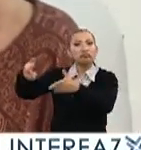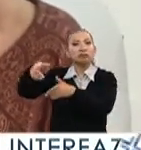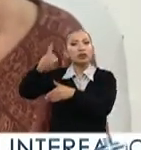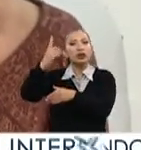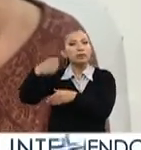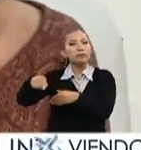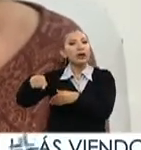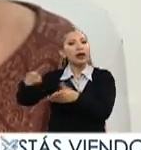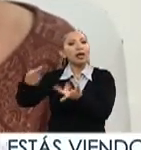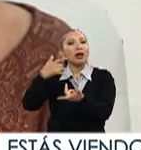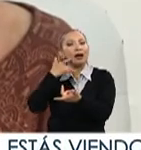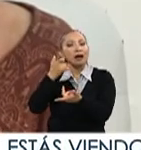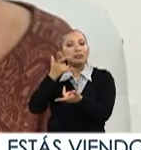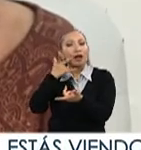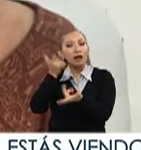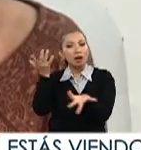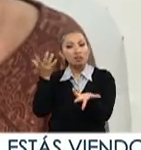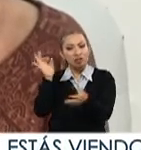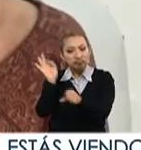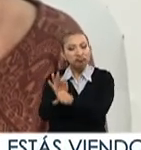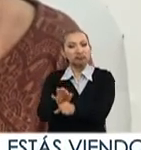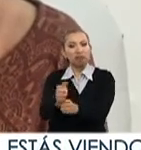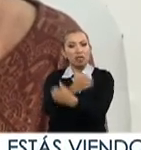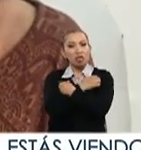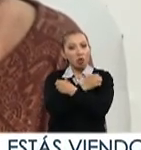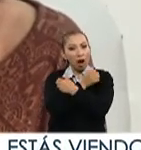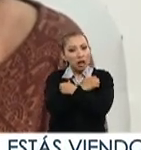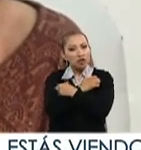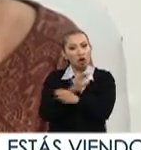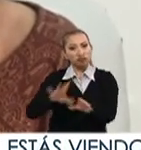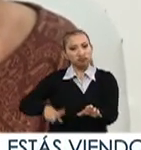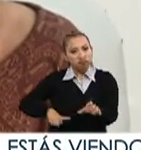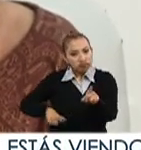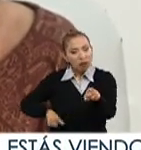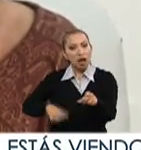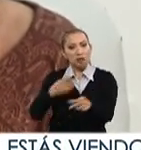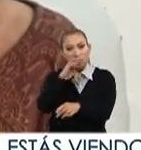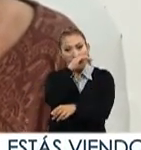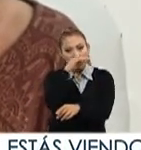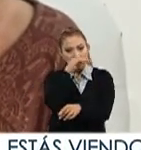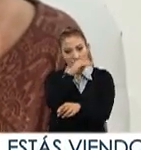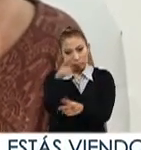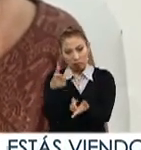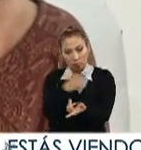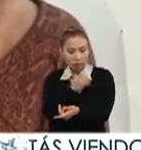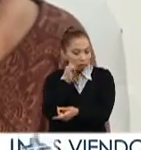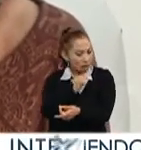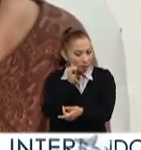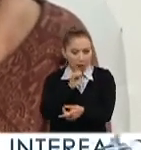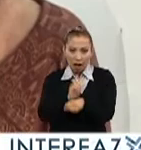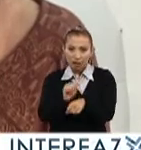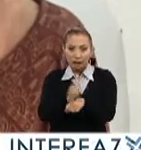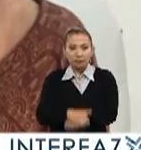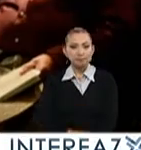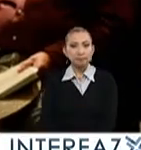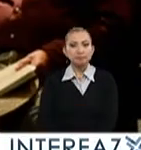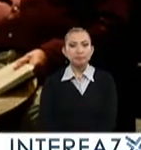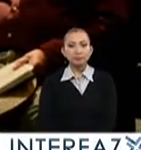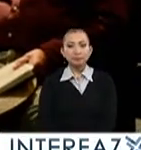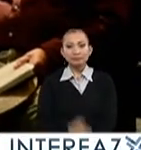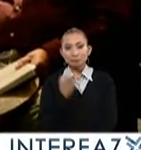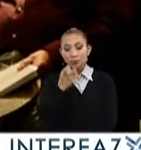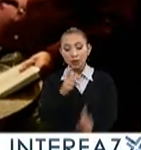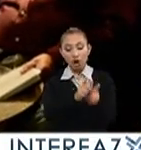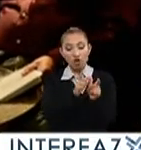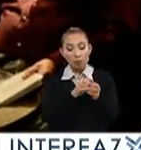movilizándose para tratar de defender la educación pública y gratuita como fue siempre en la Argentina. Este